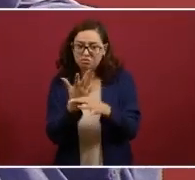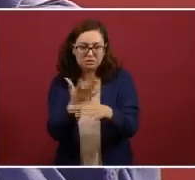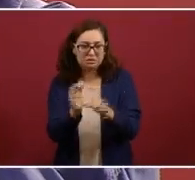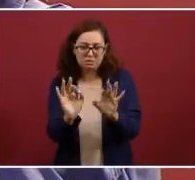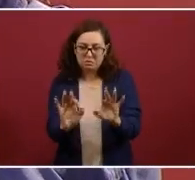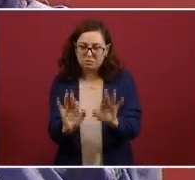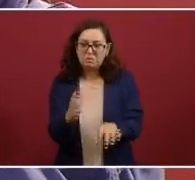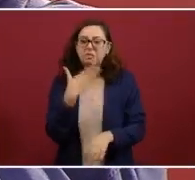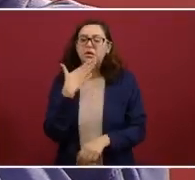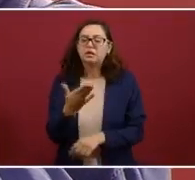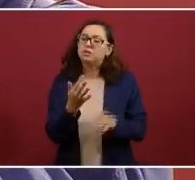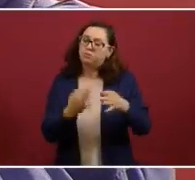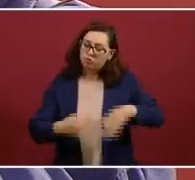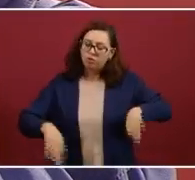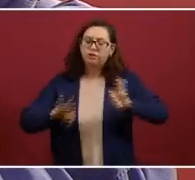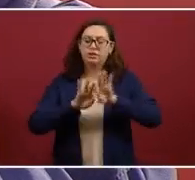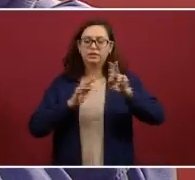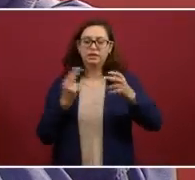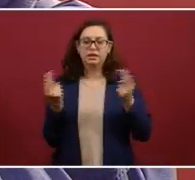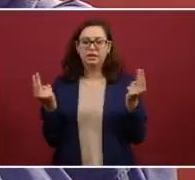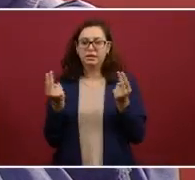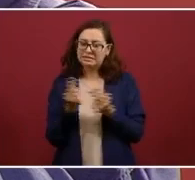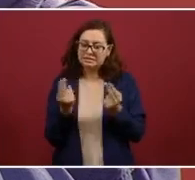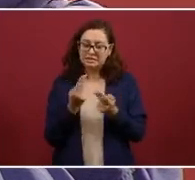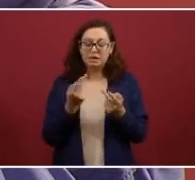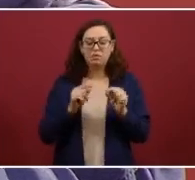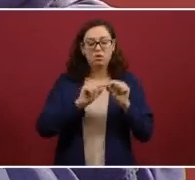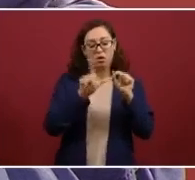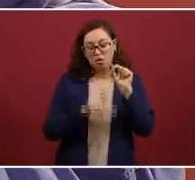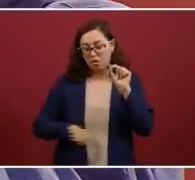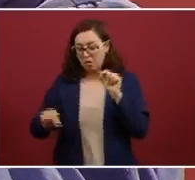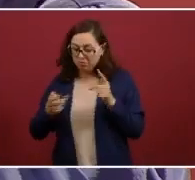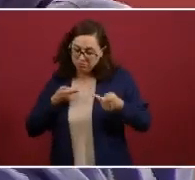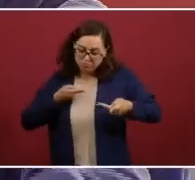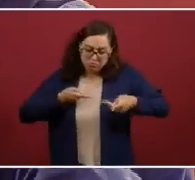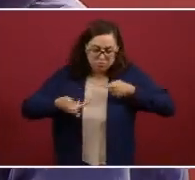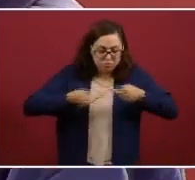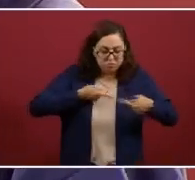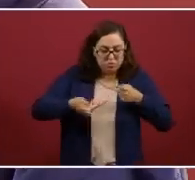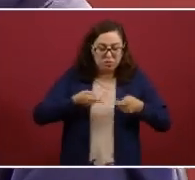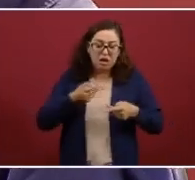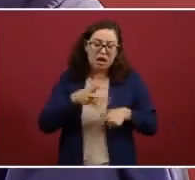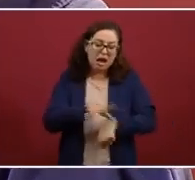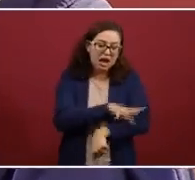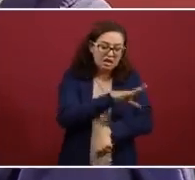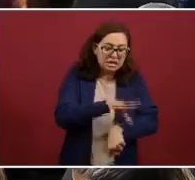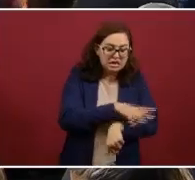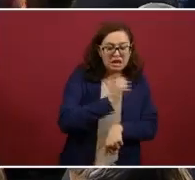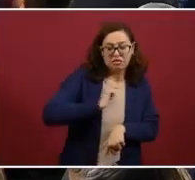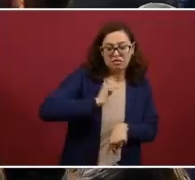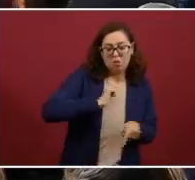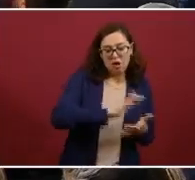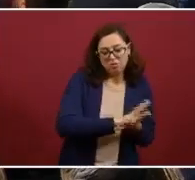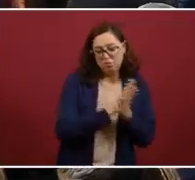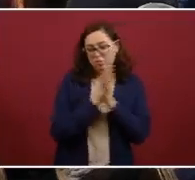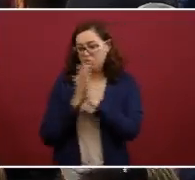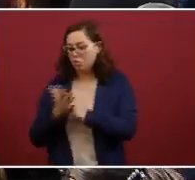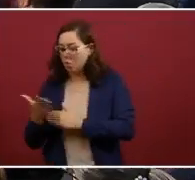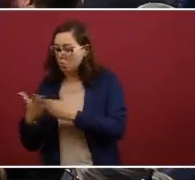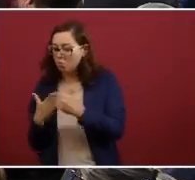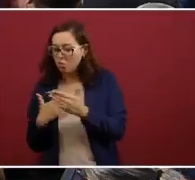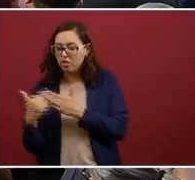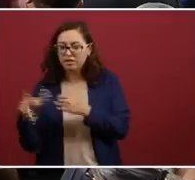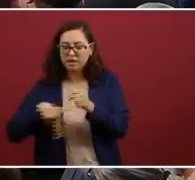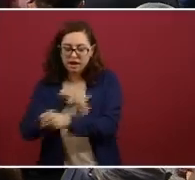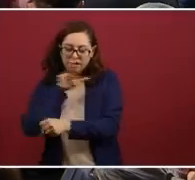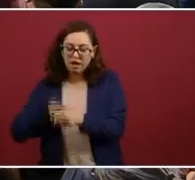necesitamos integrar un plan nacional de transición que va a ser gradual. Y entendí muy bien que